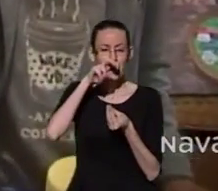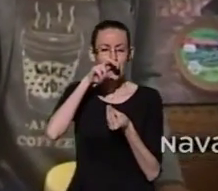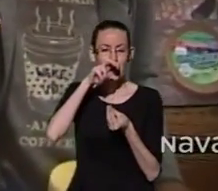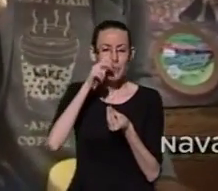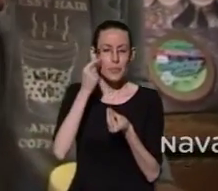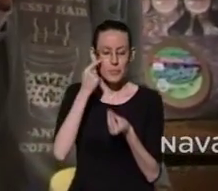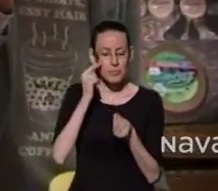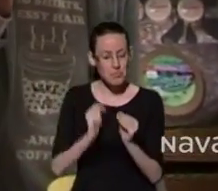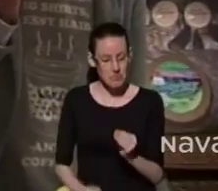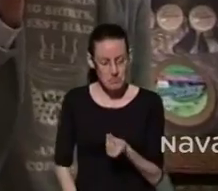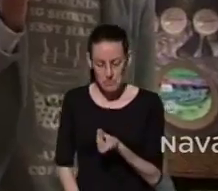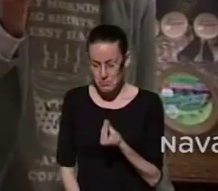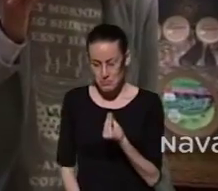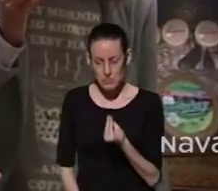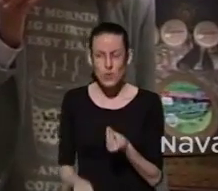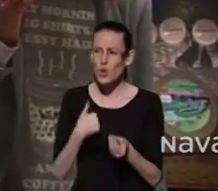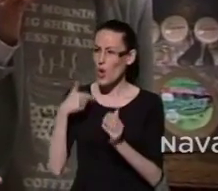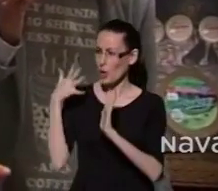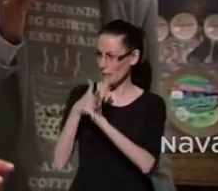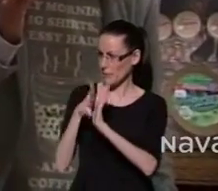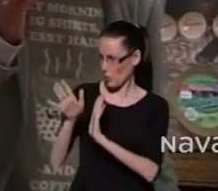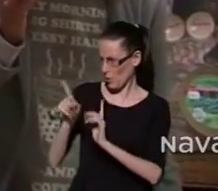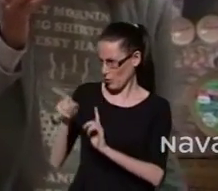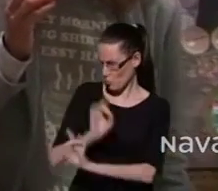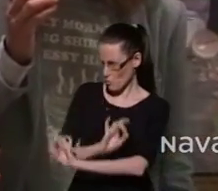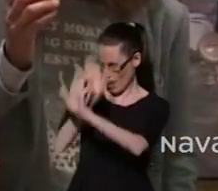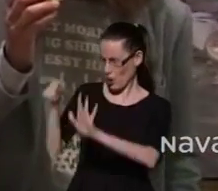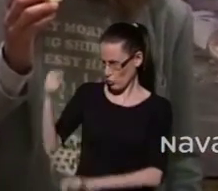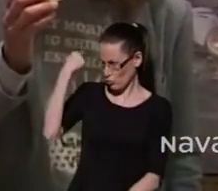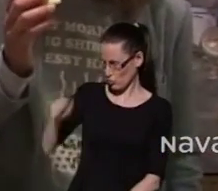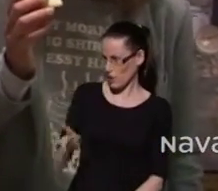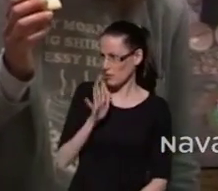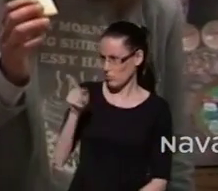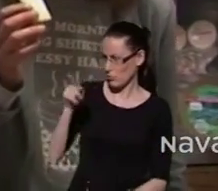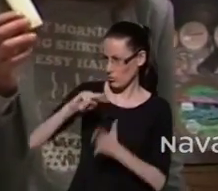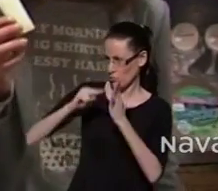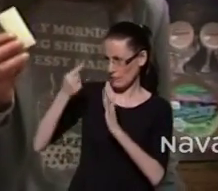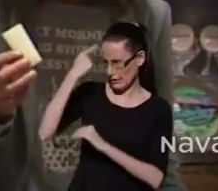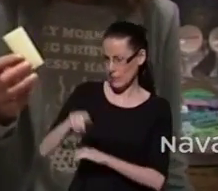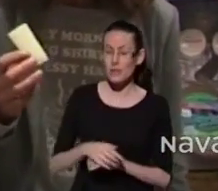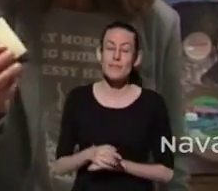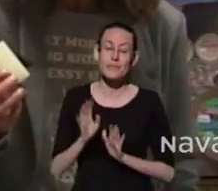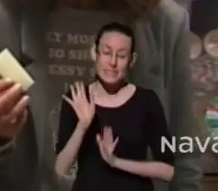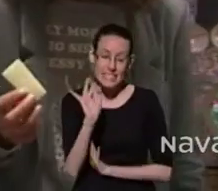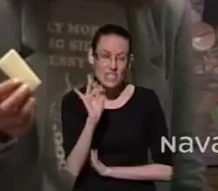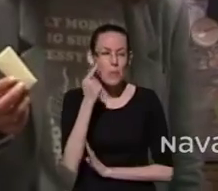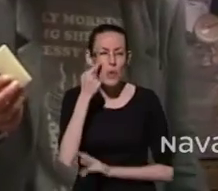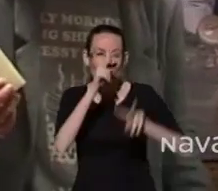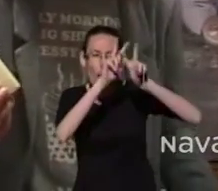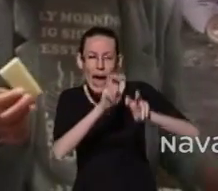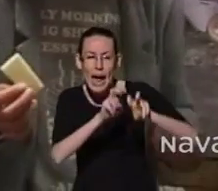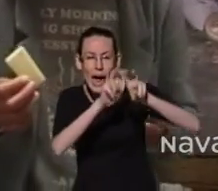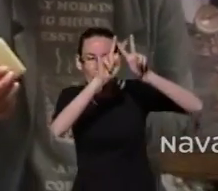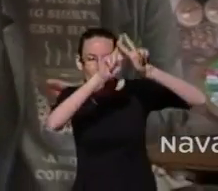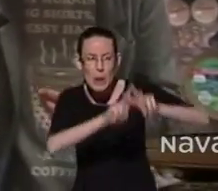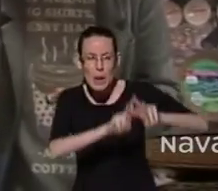el cacho de queso. Pero bueno, yo te estoy explicando esto, pero es que esto... No sé, si eres la... técnica anterior lo deberías saber tú, ¿no? Pero es que yo te estoy analizando si sabes